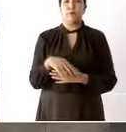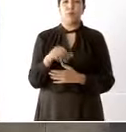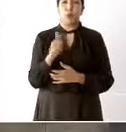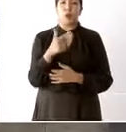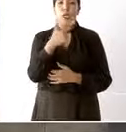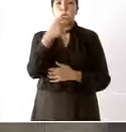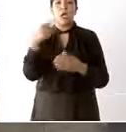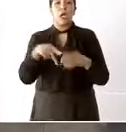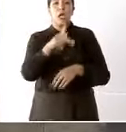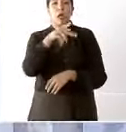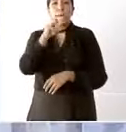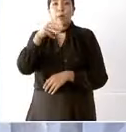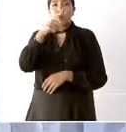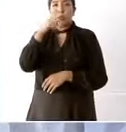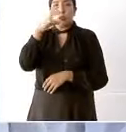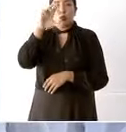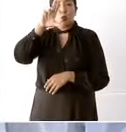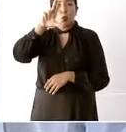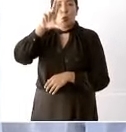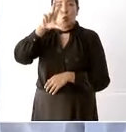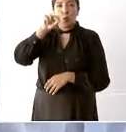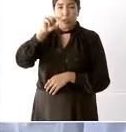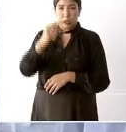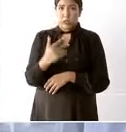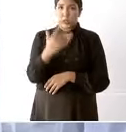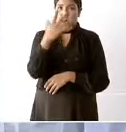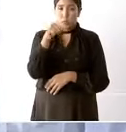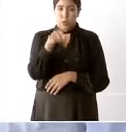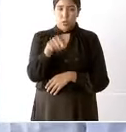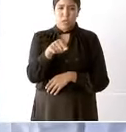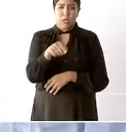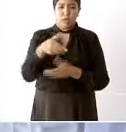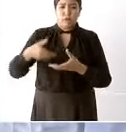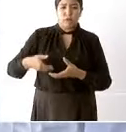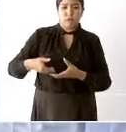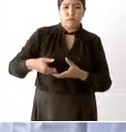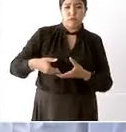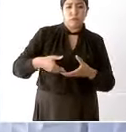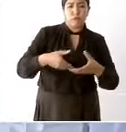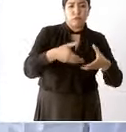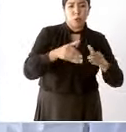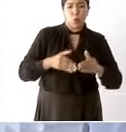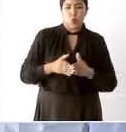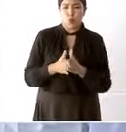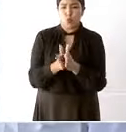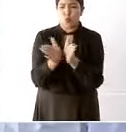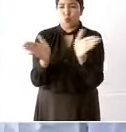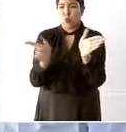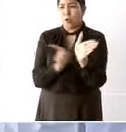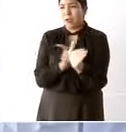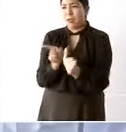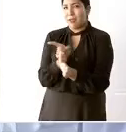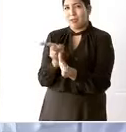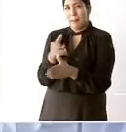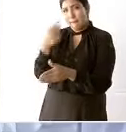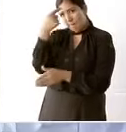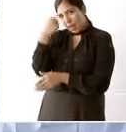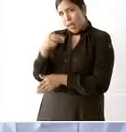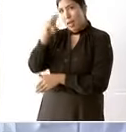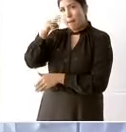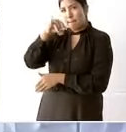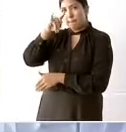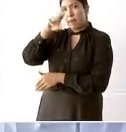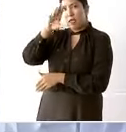el entronque. Ahí es donde da uno la vuelta de la autopista hacia la nueva autopista Mitla-Tehuantepec. Ahí está el terreno.